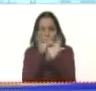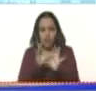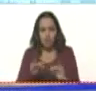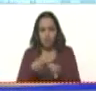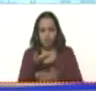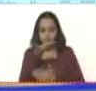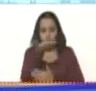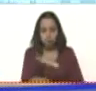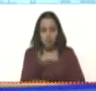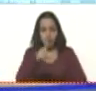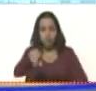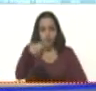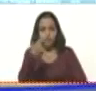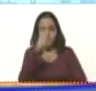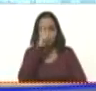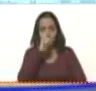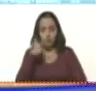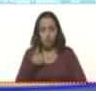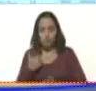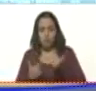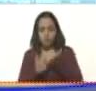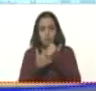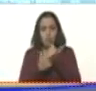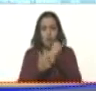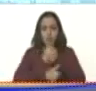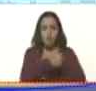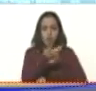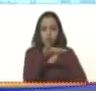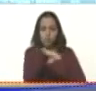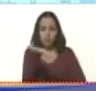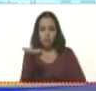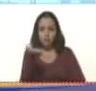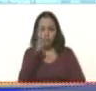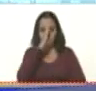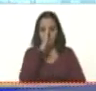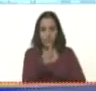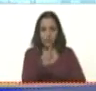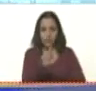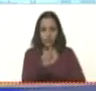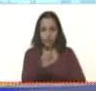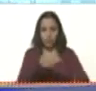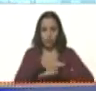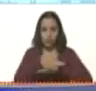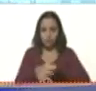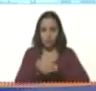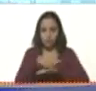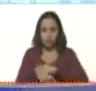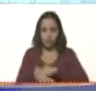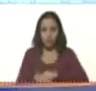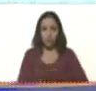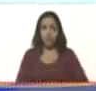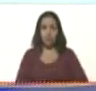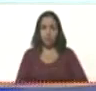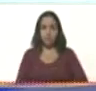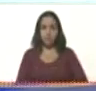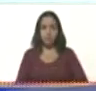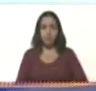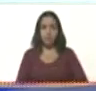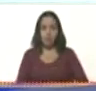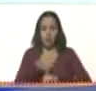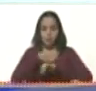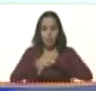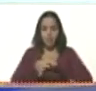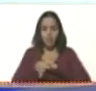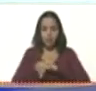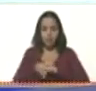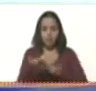el próximo año, yo voy a apoyarlos a ustedes directo con el petro, directo. Petro para el